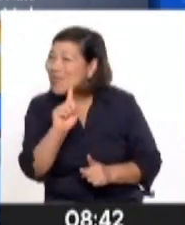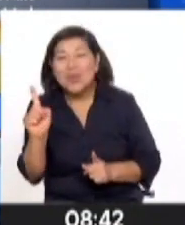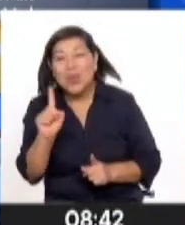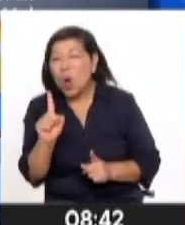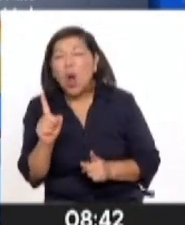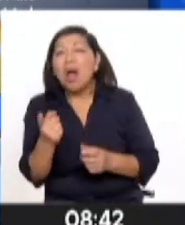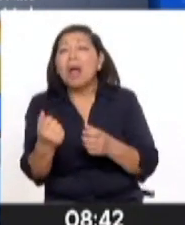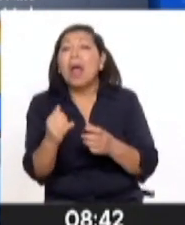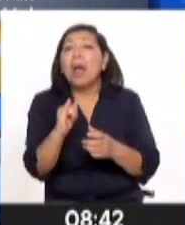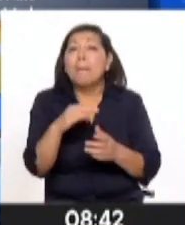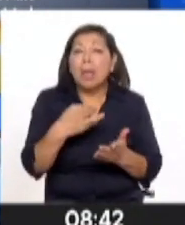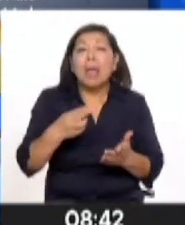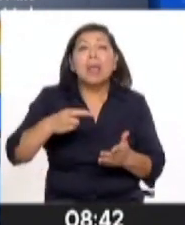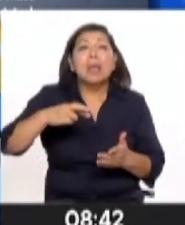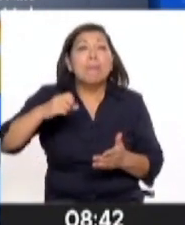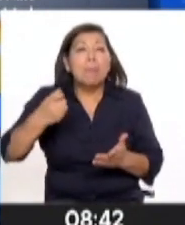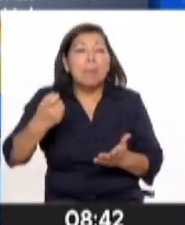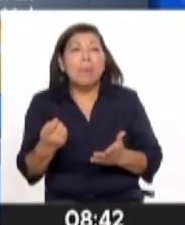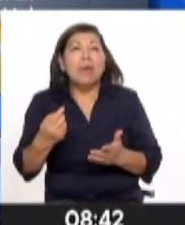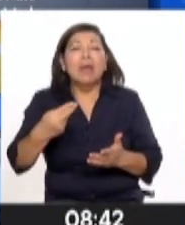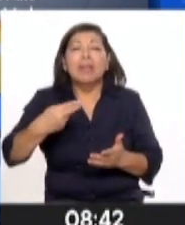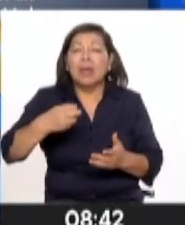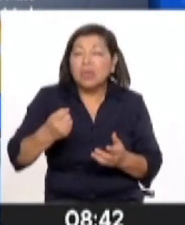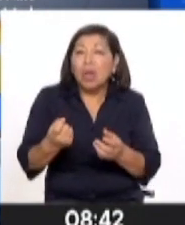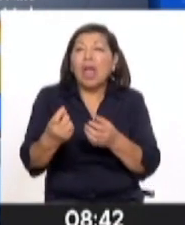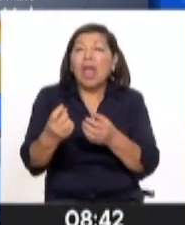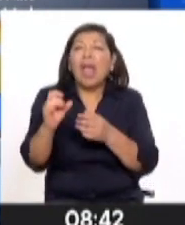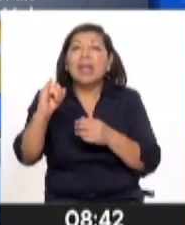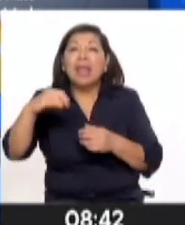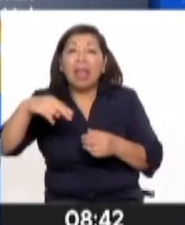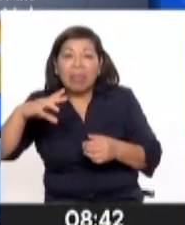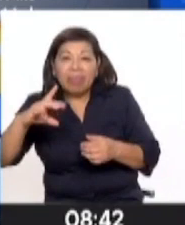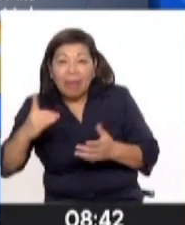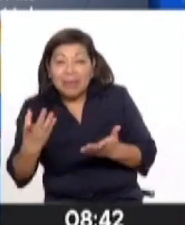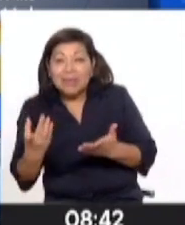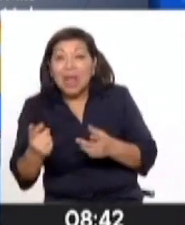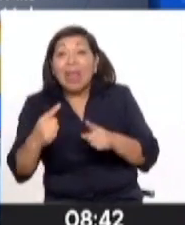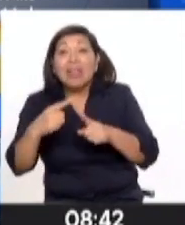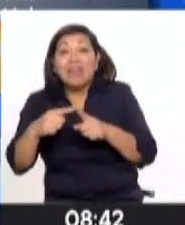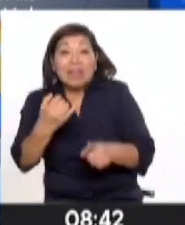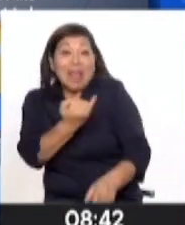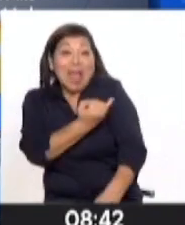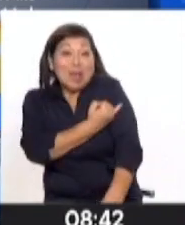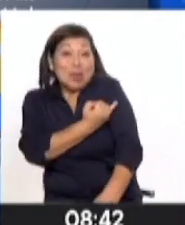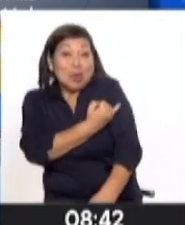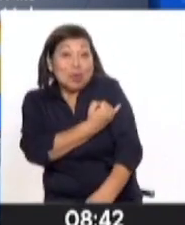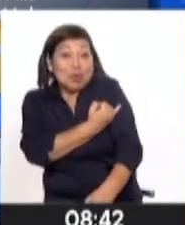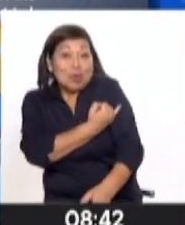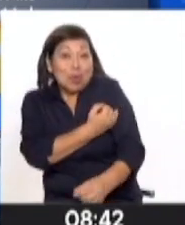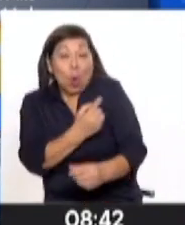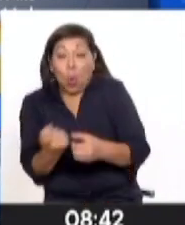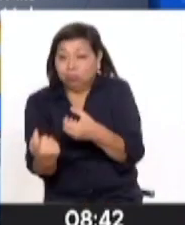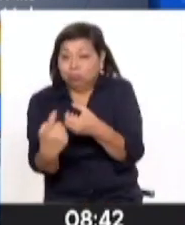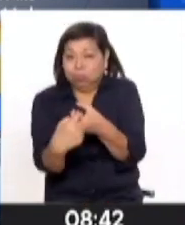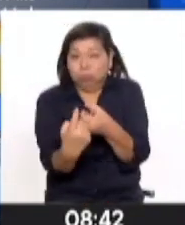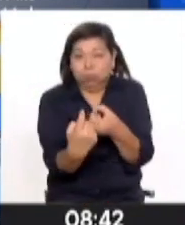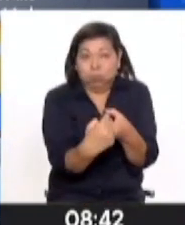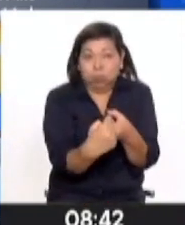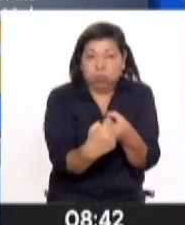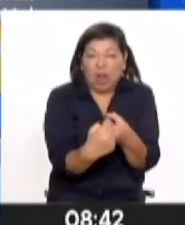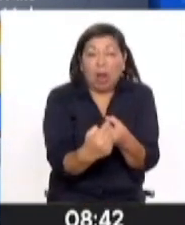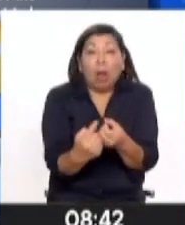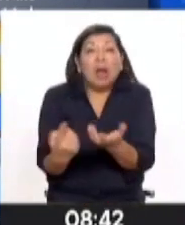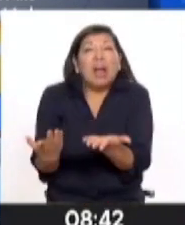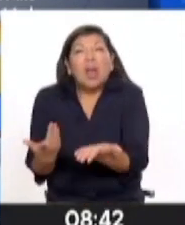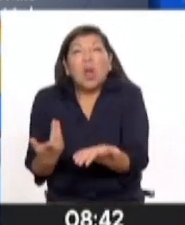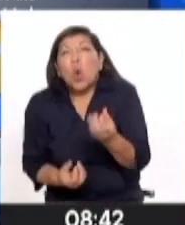IGP, IMARPE, DHN, INDECI, CENEPRED, muchas entidades están formando este comité. Van